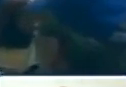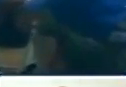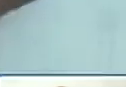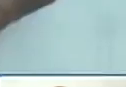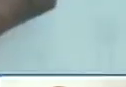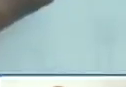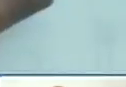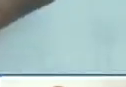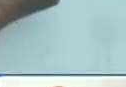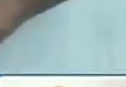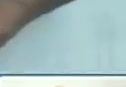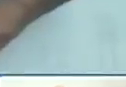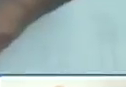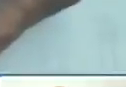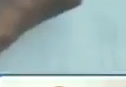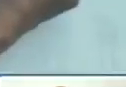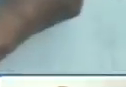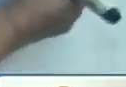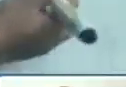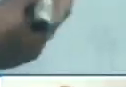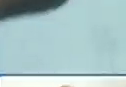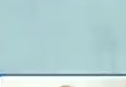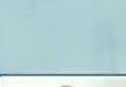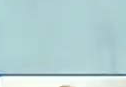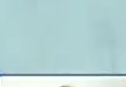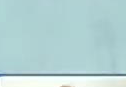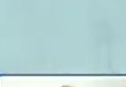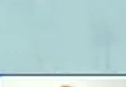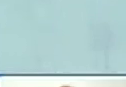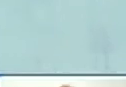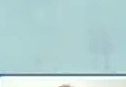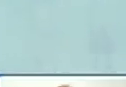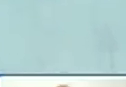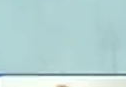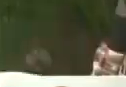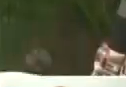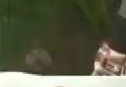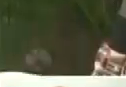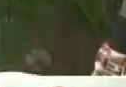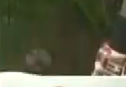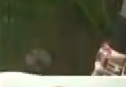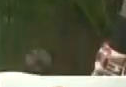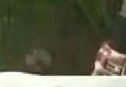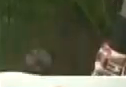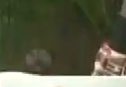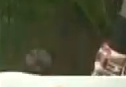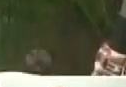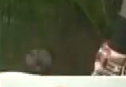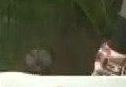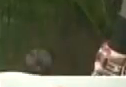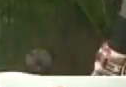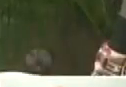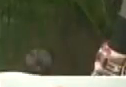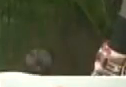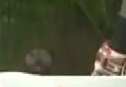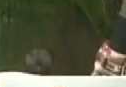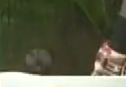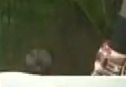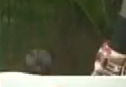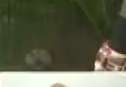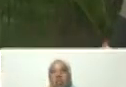nacional correcto Aquí está aquí hay varias actas de postulación Pedro